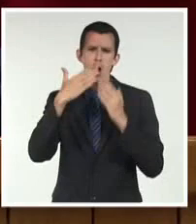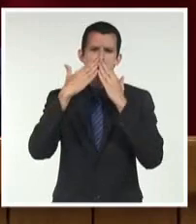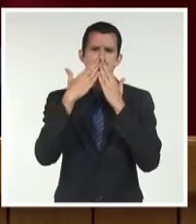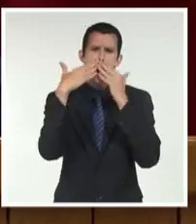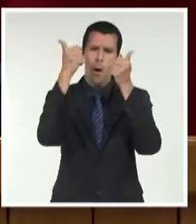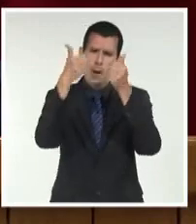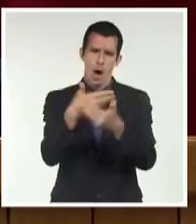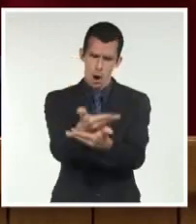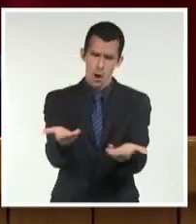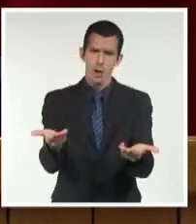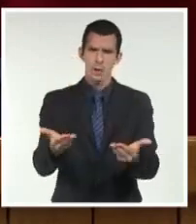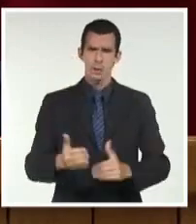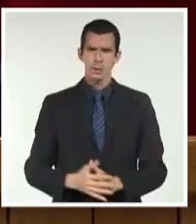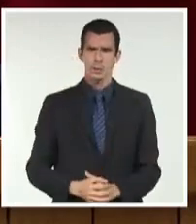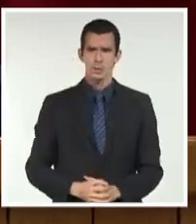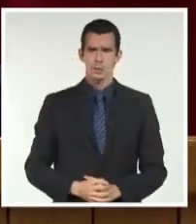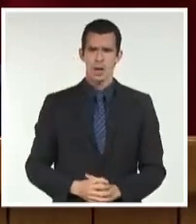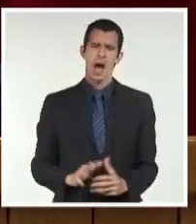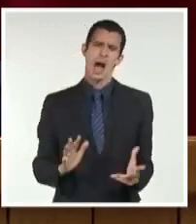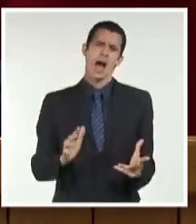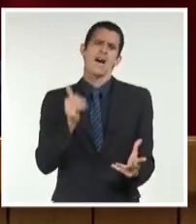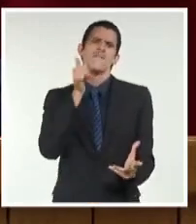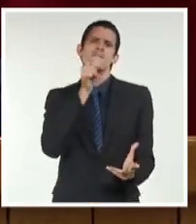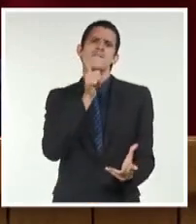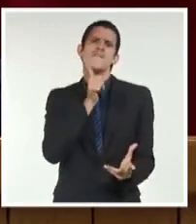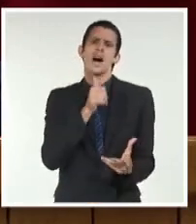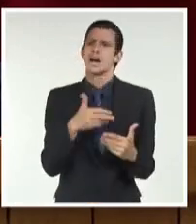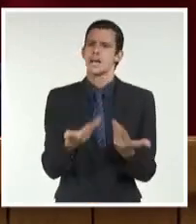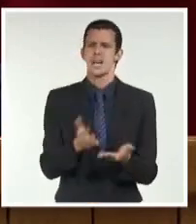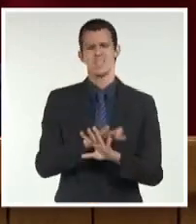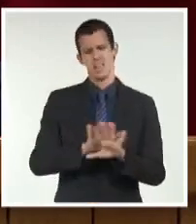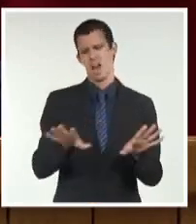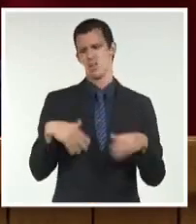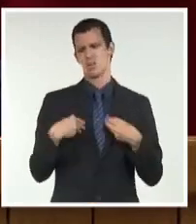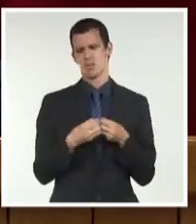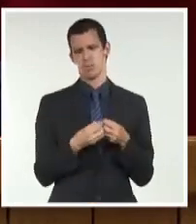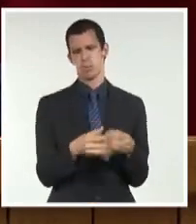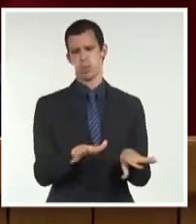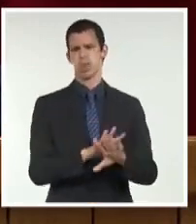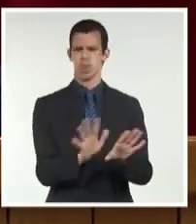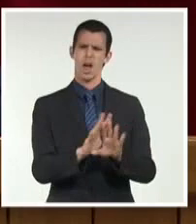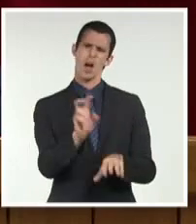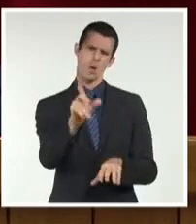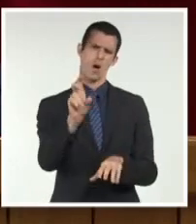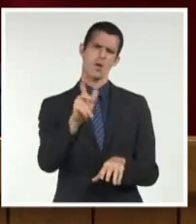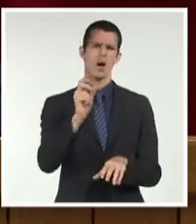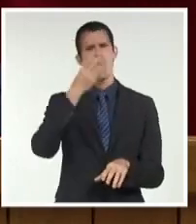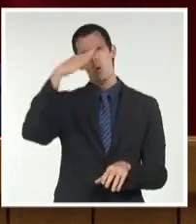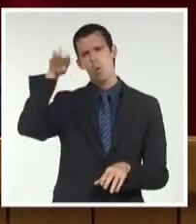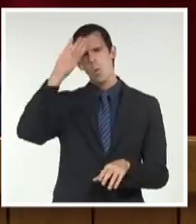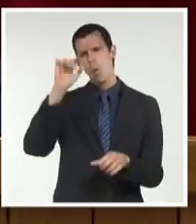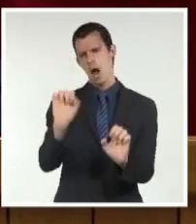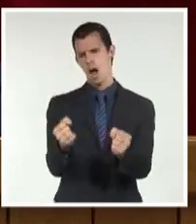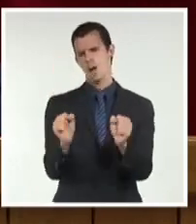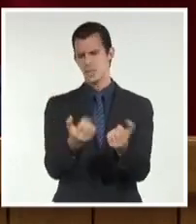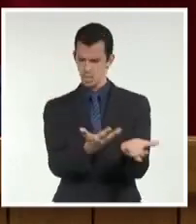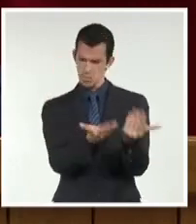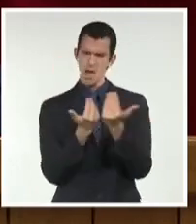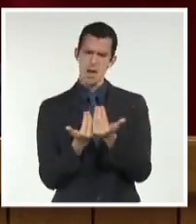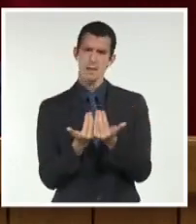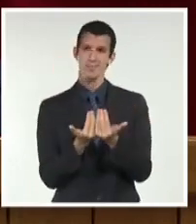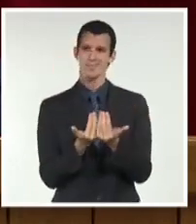fácil sería entregarnos y dejar que se destruyan todos los sueños por los que tantas generaciones han luchado y